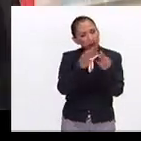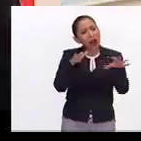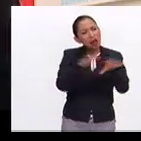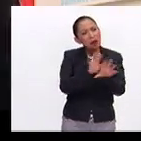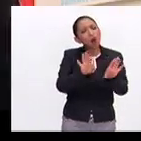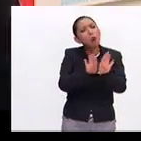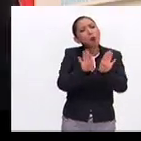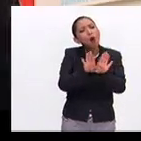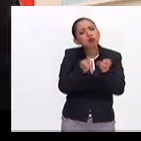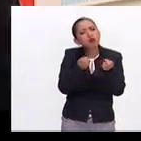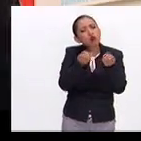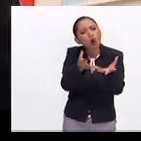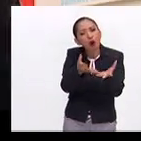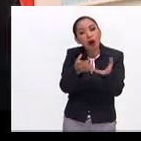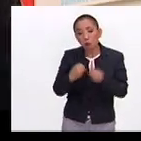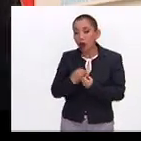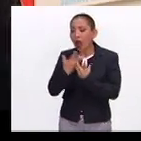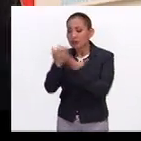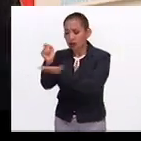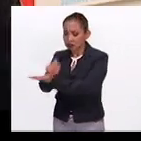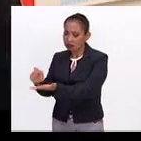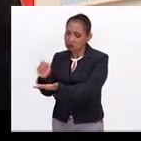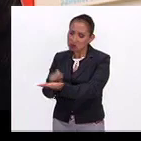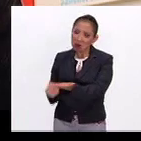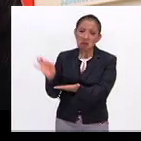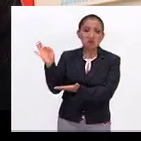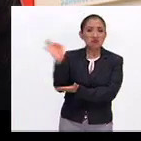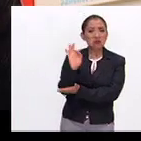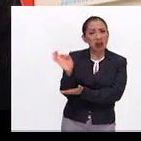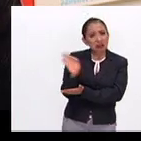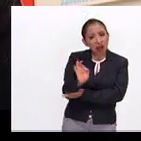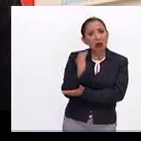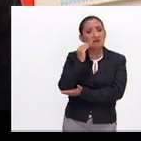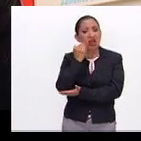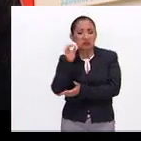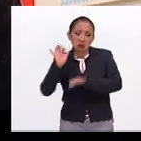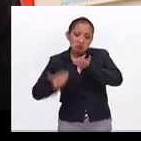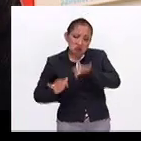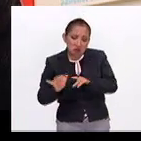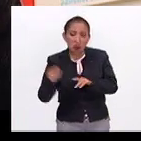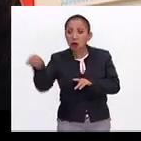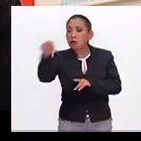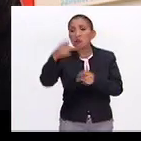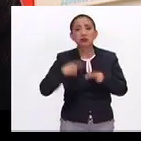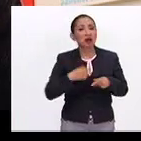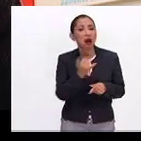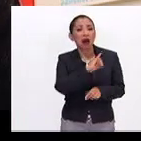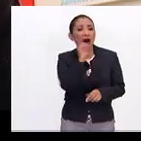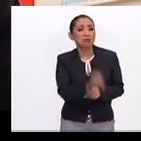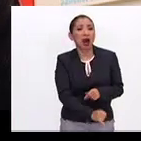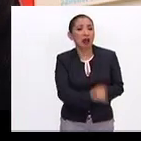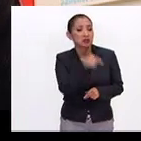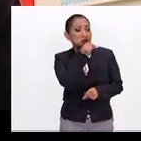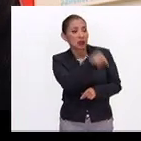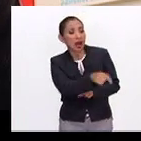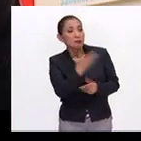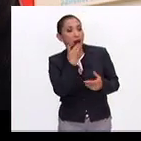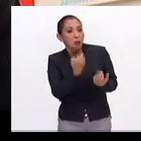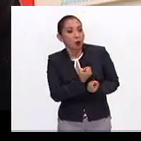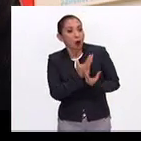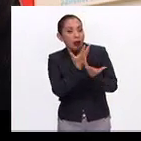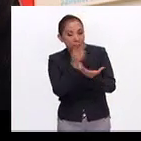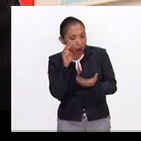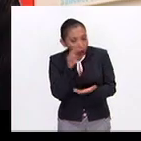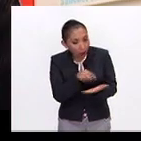cambiar. La poesía escrita quizá en Twitter o Facebook por alguien que nunca supo que él o ella era un